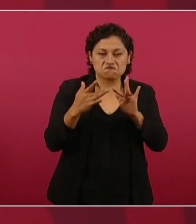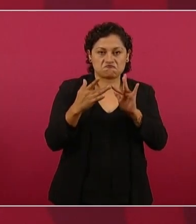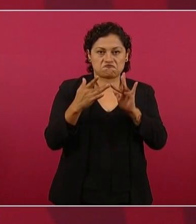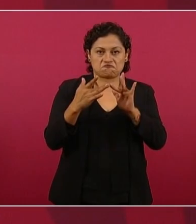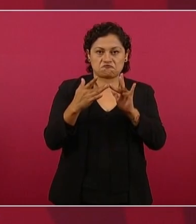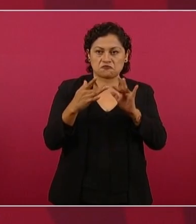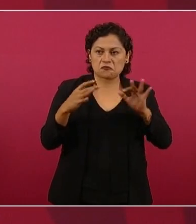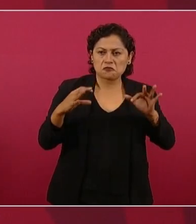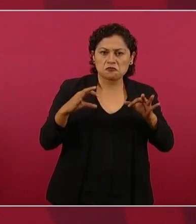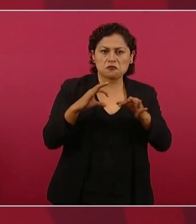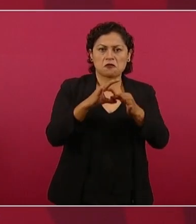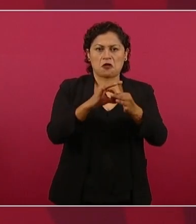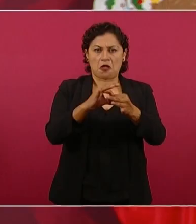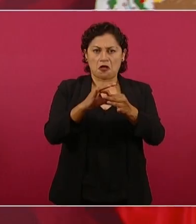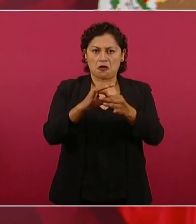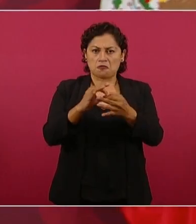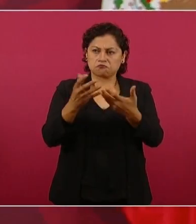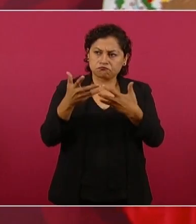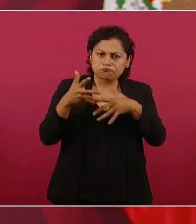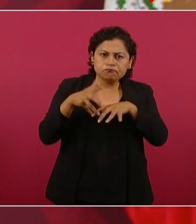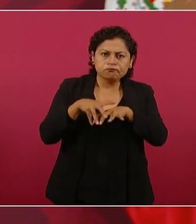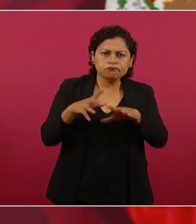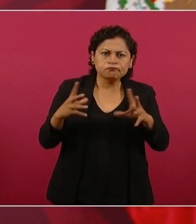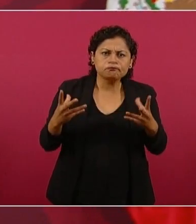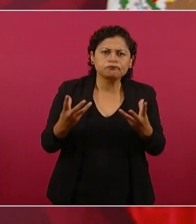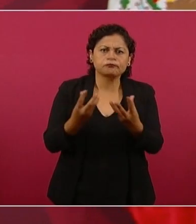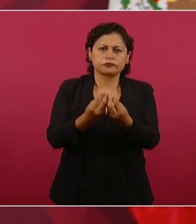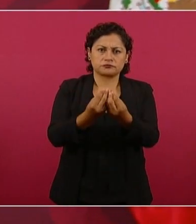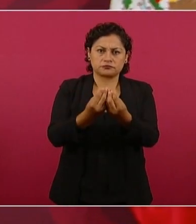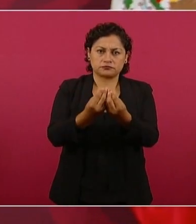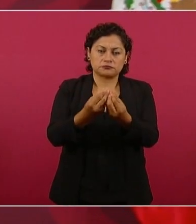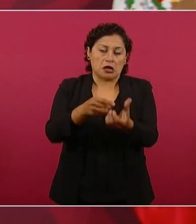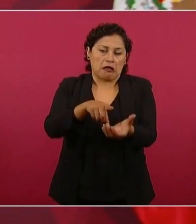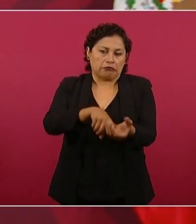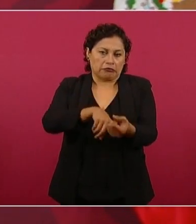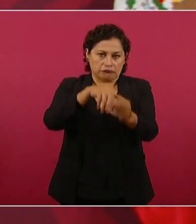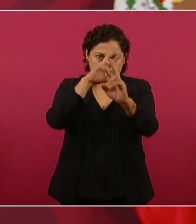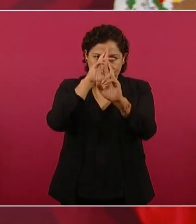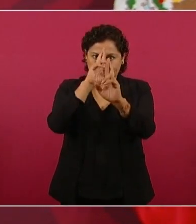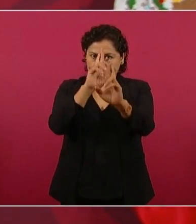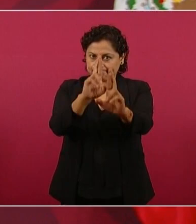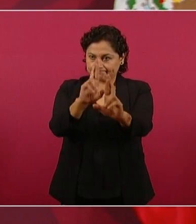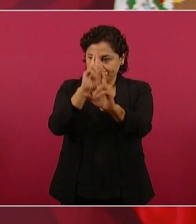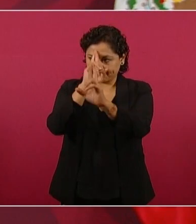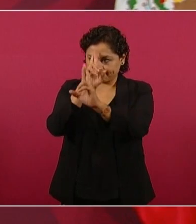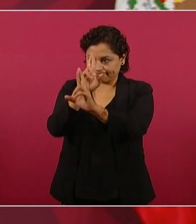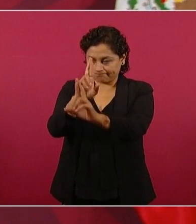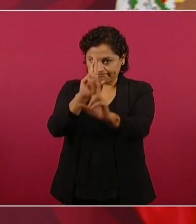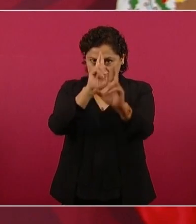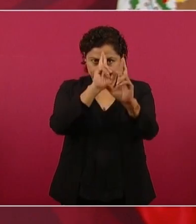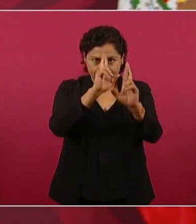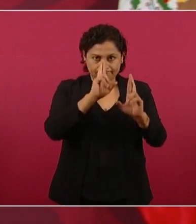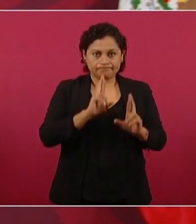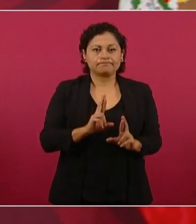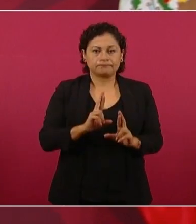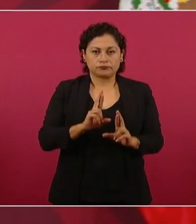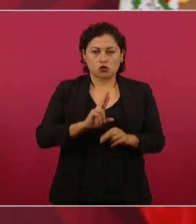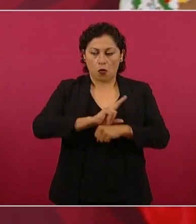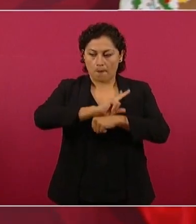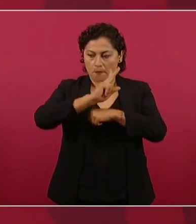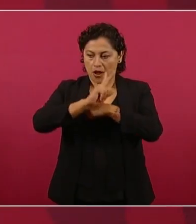integrada, con respeto a las soberanías de cada país,